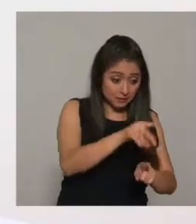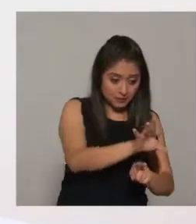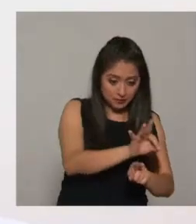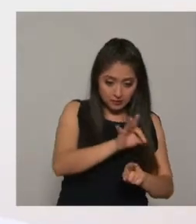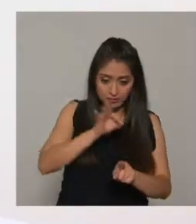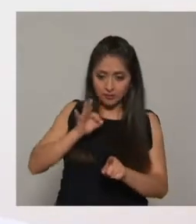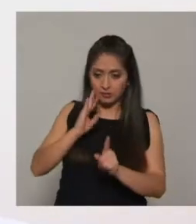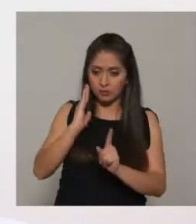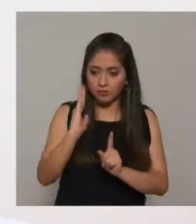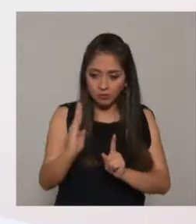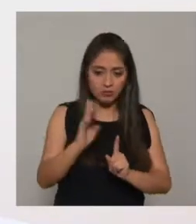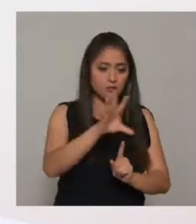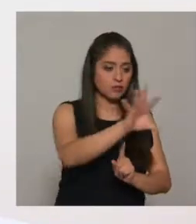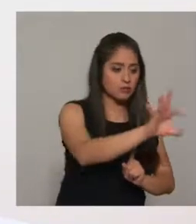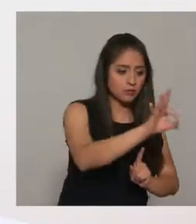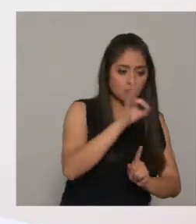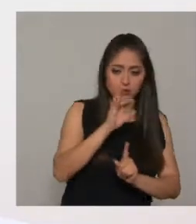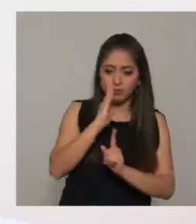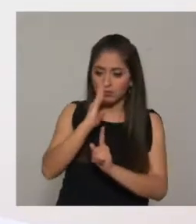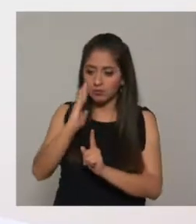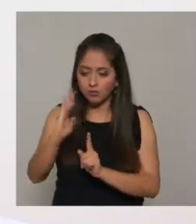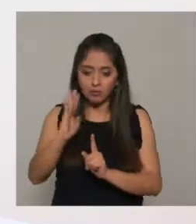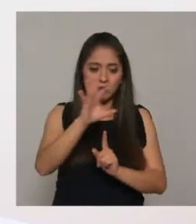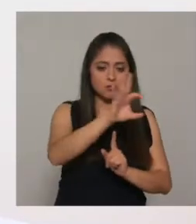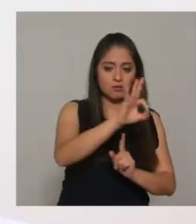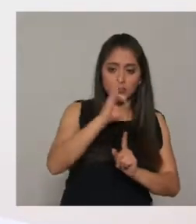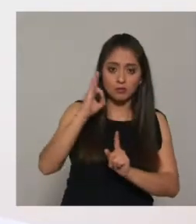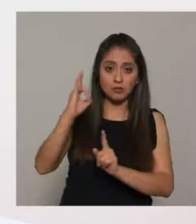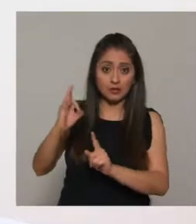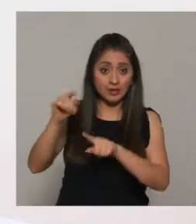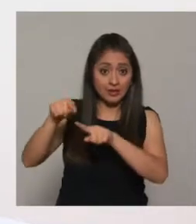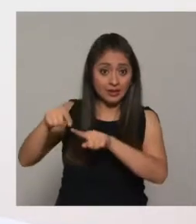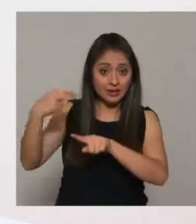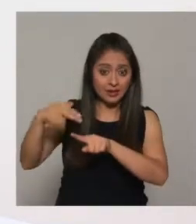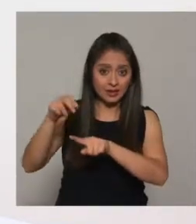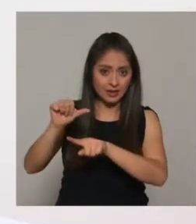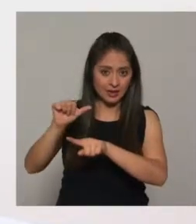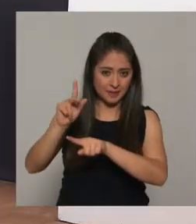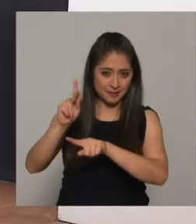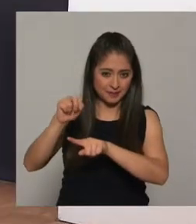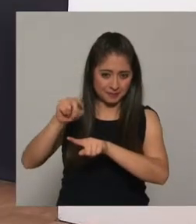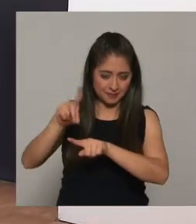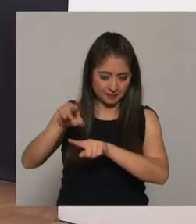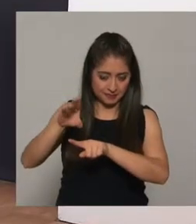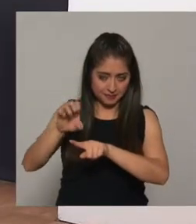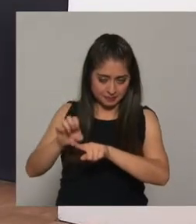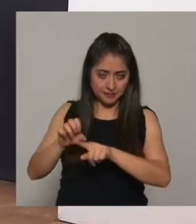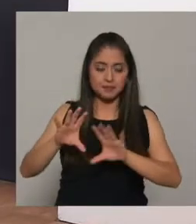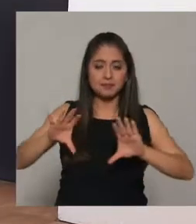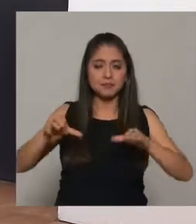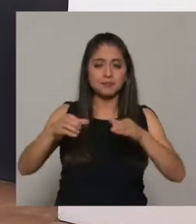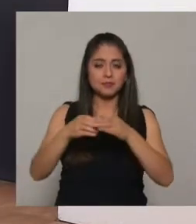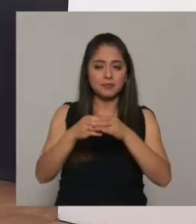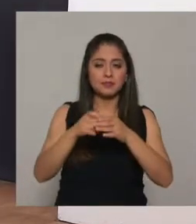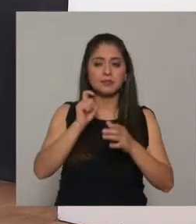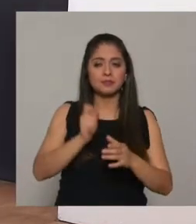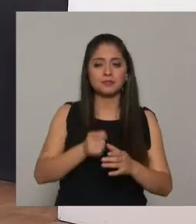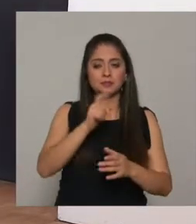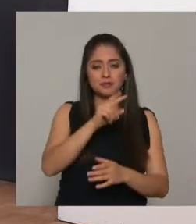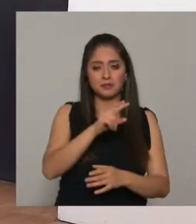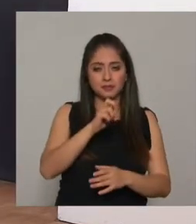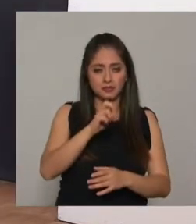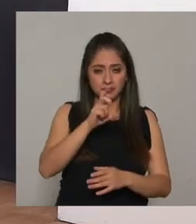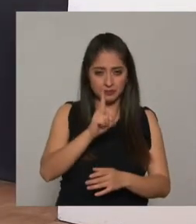apéndice. Entonces, ya al día de hoy ya está implementado el esquema de la RIN, la Red Integral